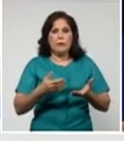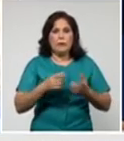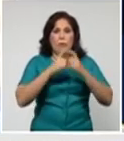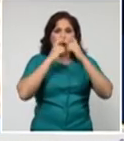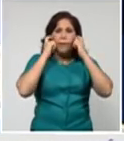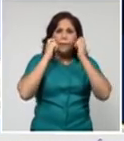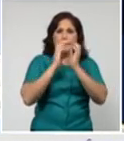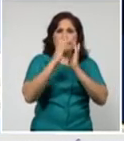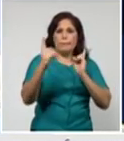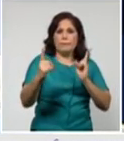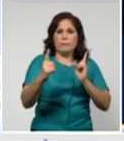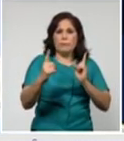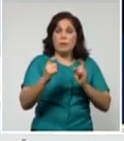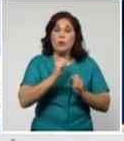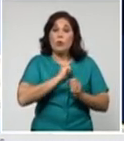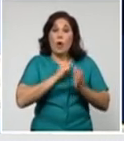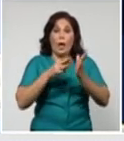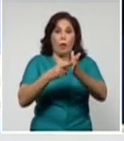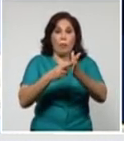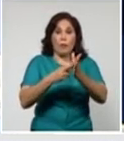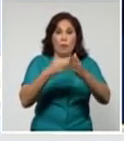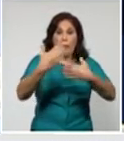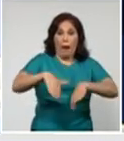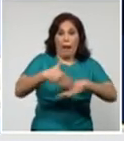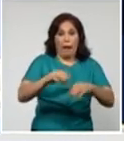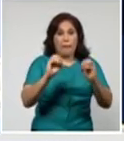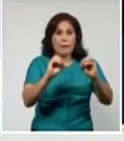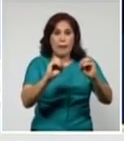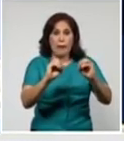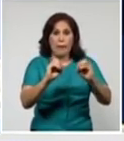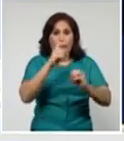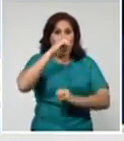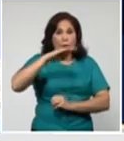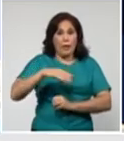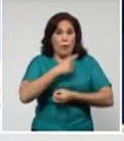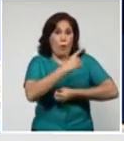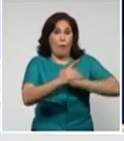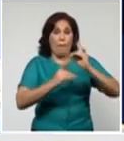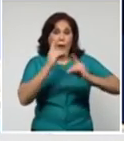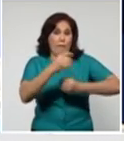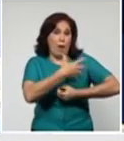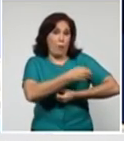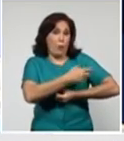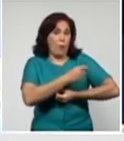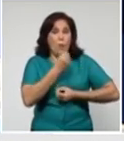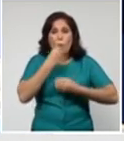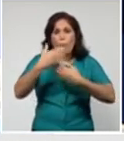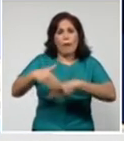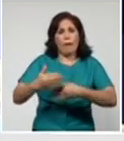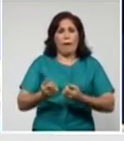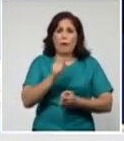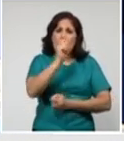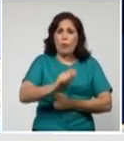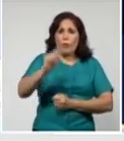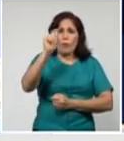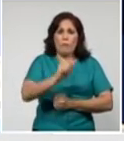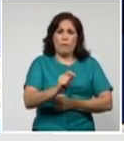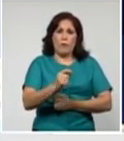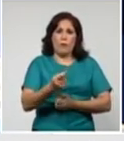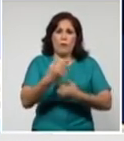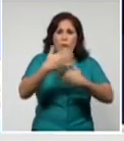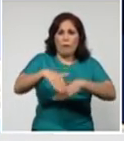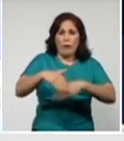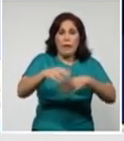nasobuco? Mira, yo lo que recomiendo es que el niño no salga. ¿Vale? Un niño lactante, lo que yo recomiendo es que no salga, al menos cuando